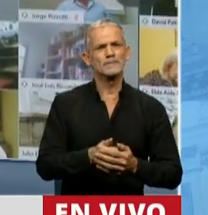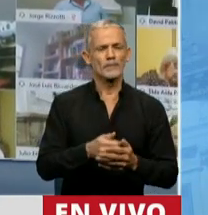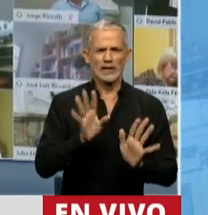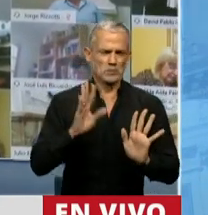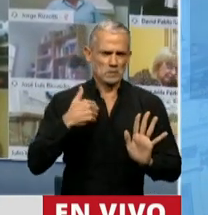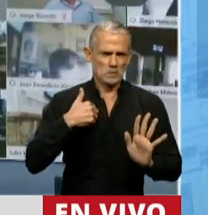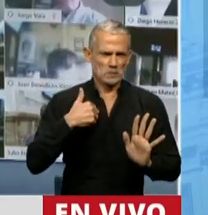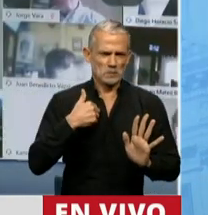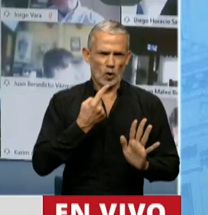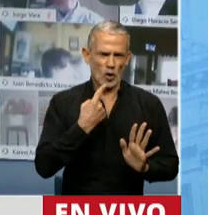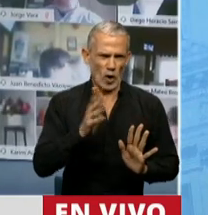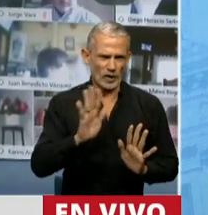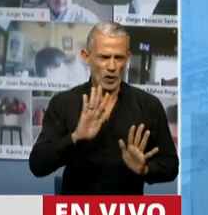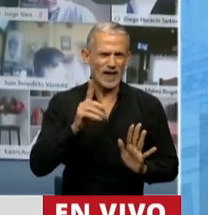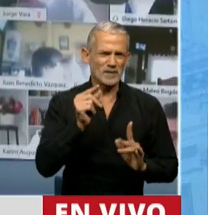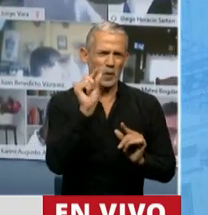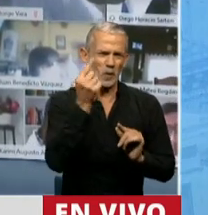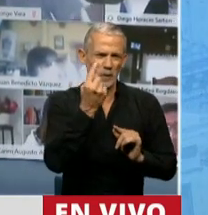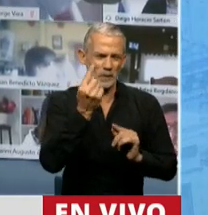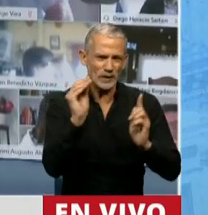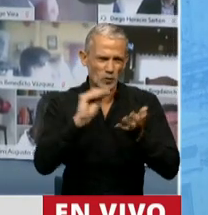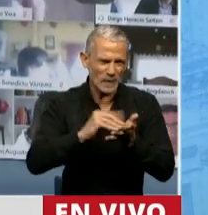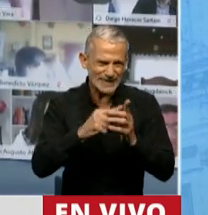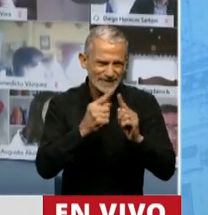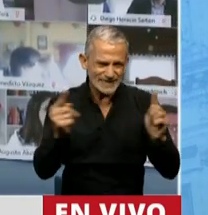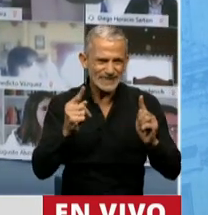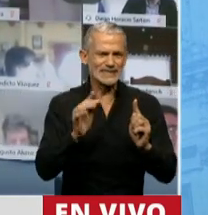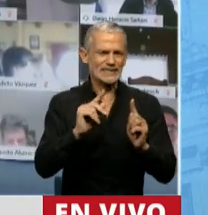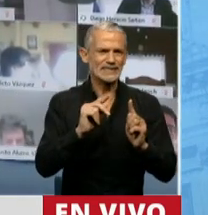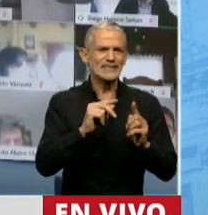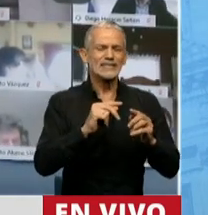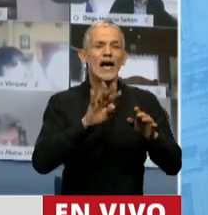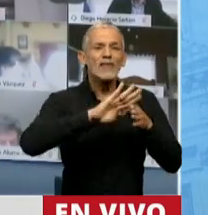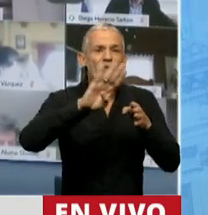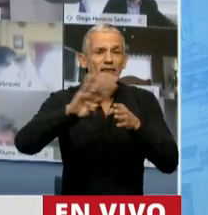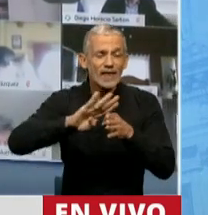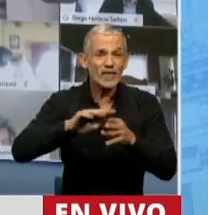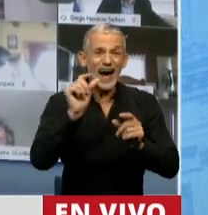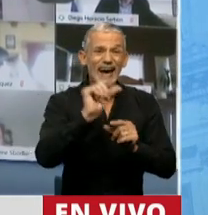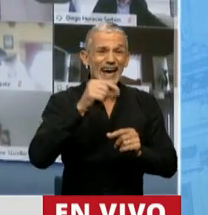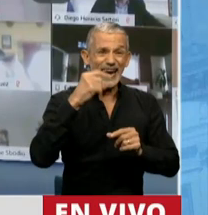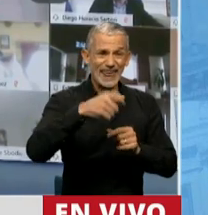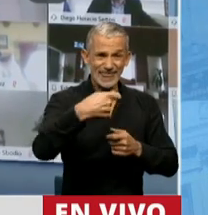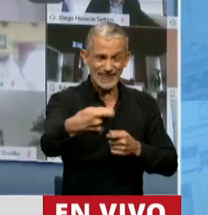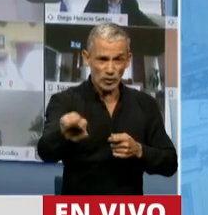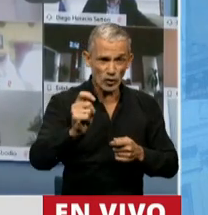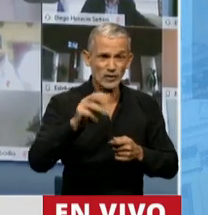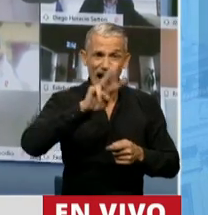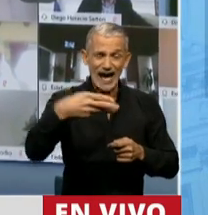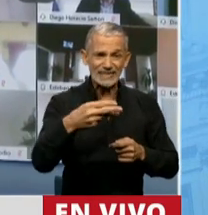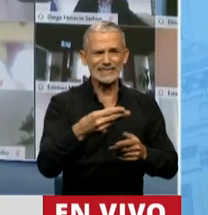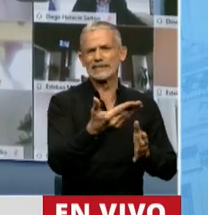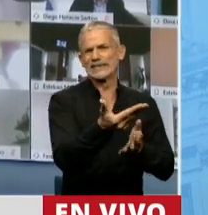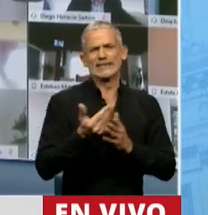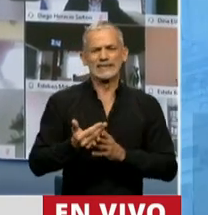obviando, pero no corresponde, voy a robar un minuto más. Desendeudar a los beneficiarios de créditos de ANSES, que